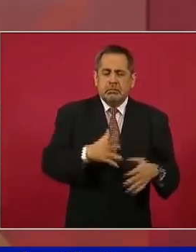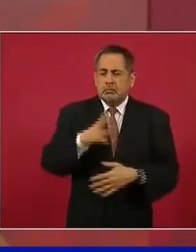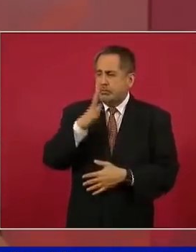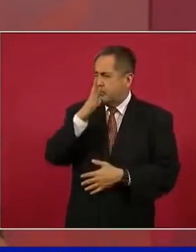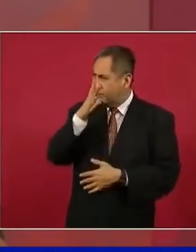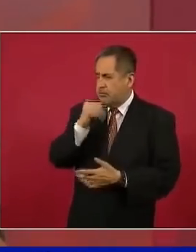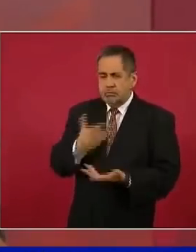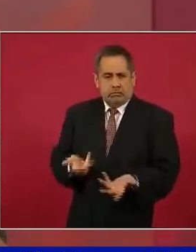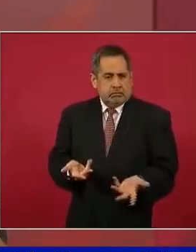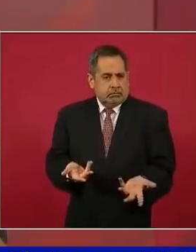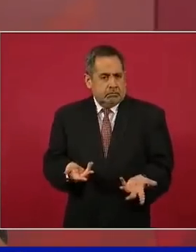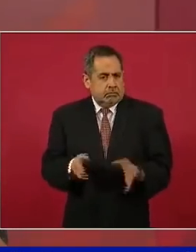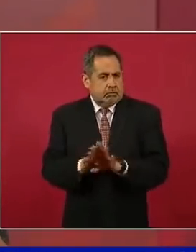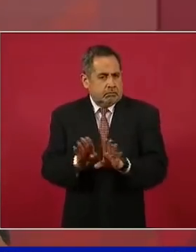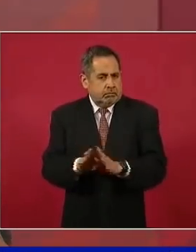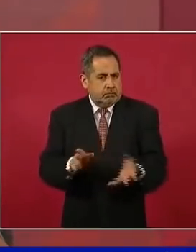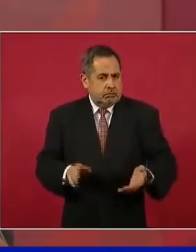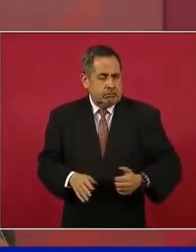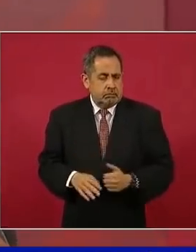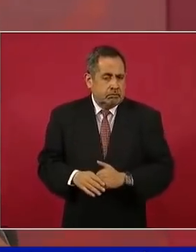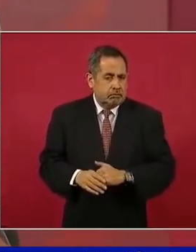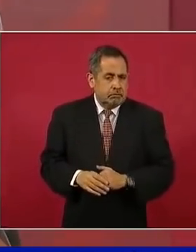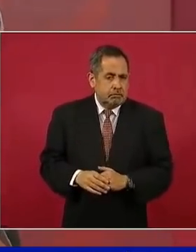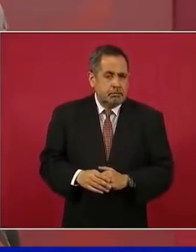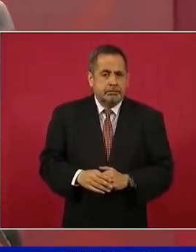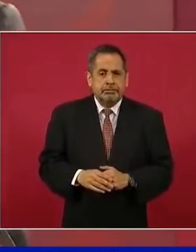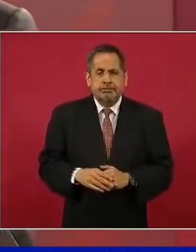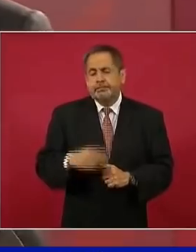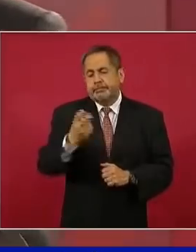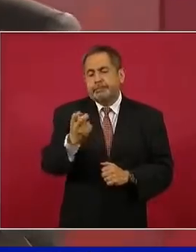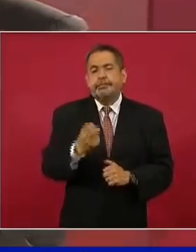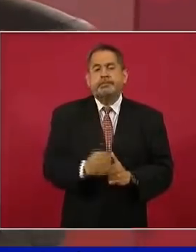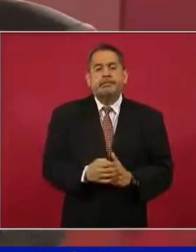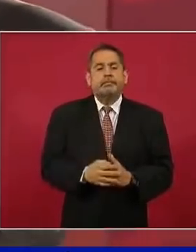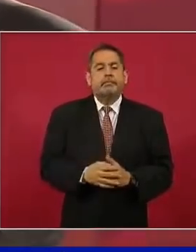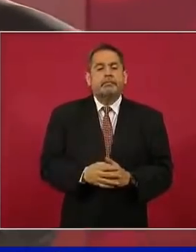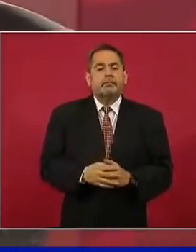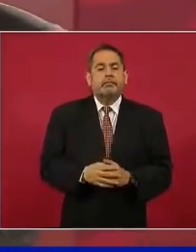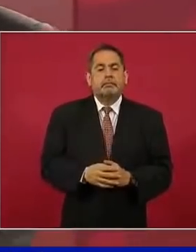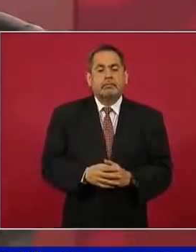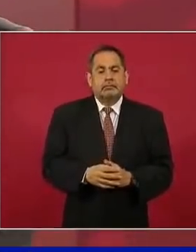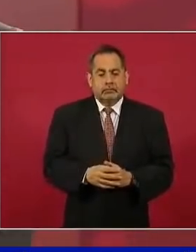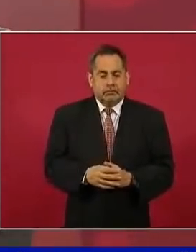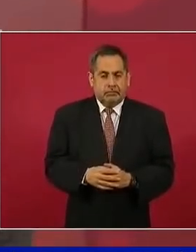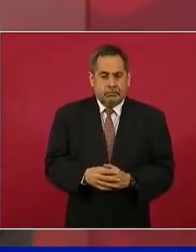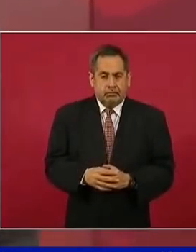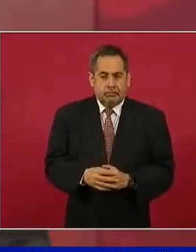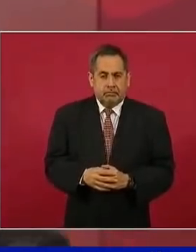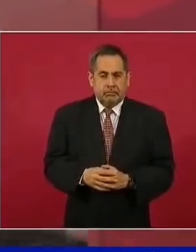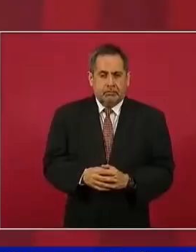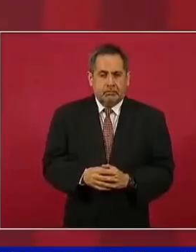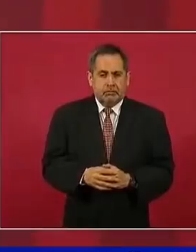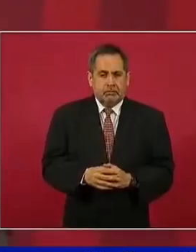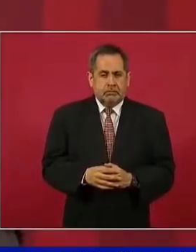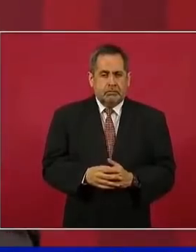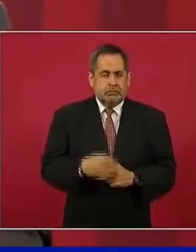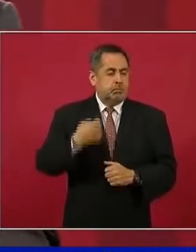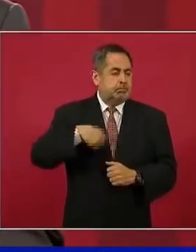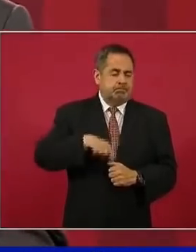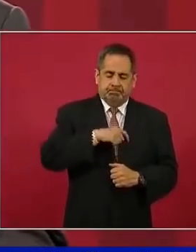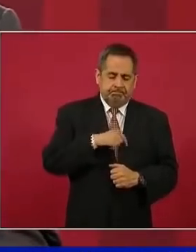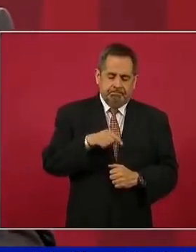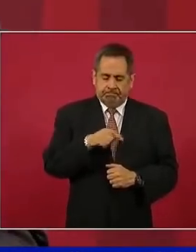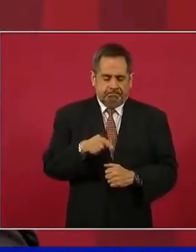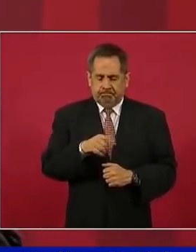a la delincuencia. Entonces, el no permitir